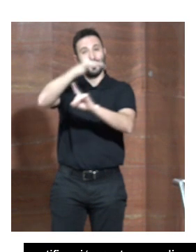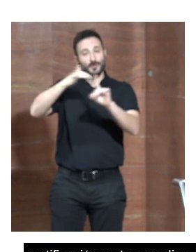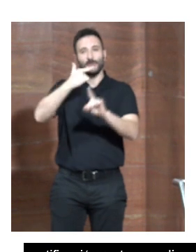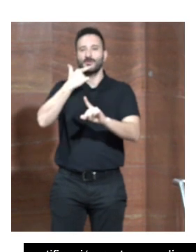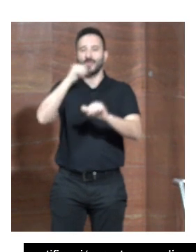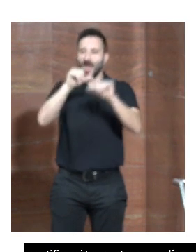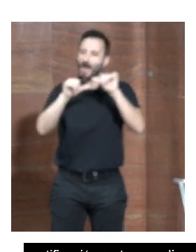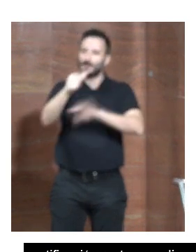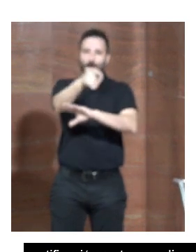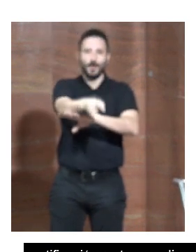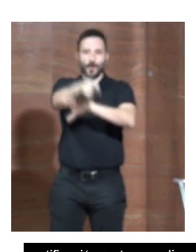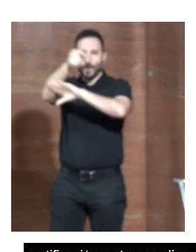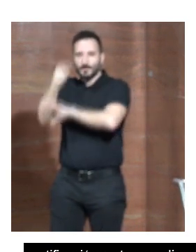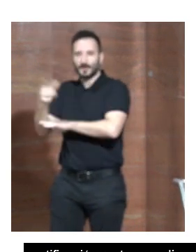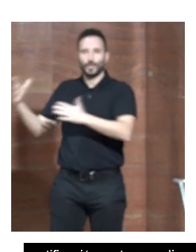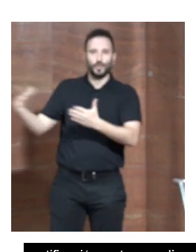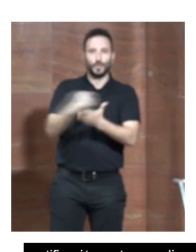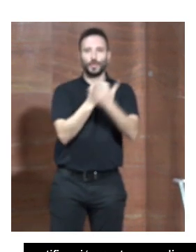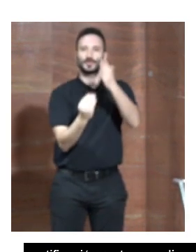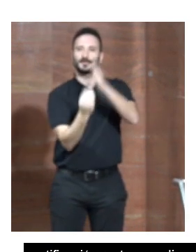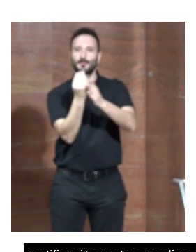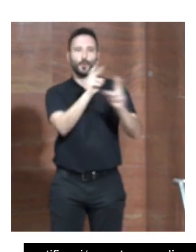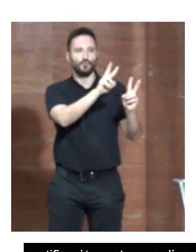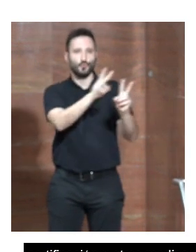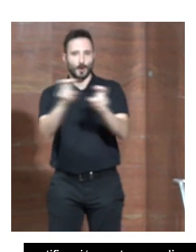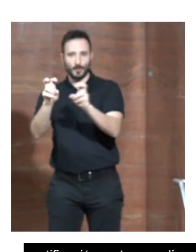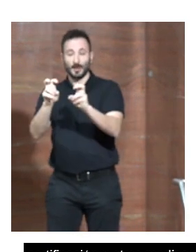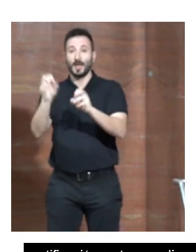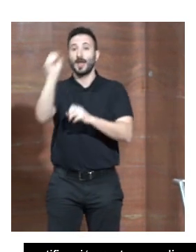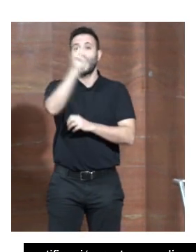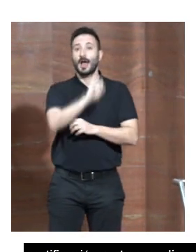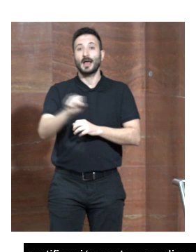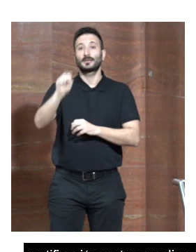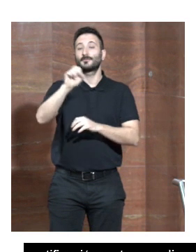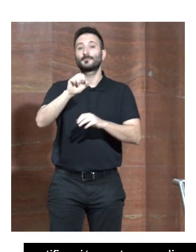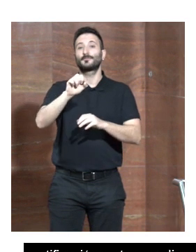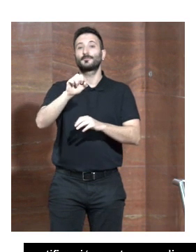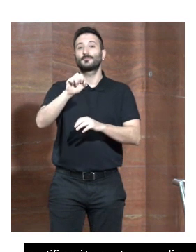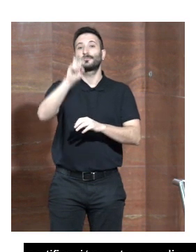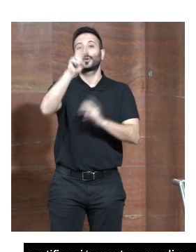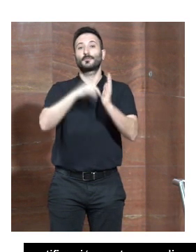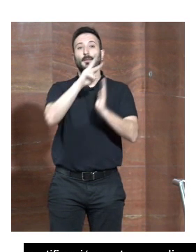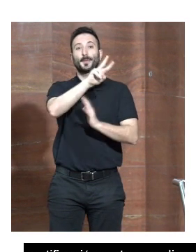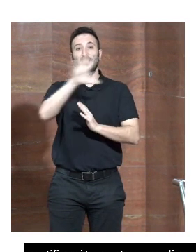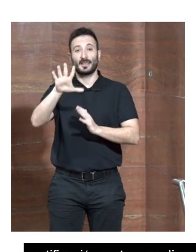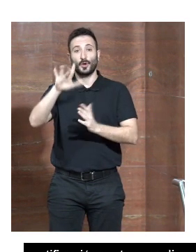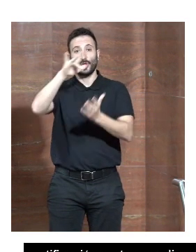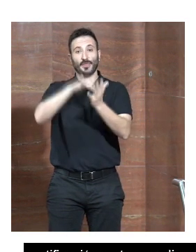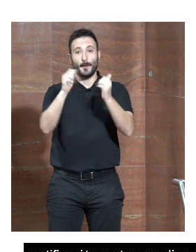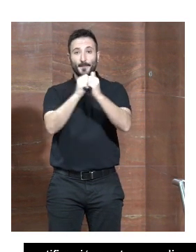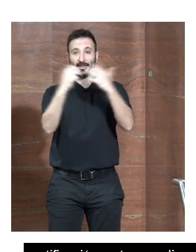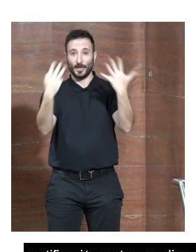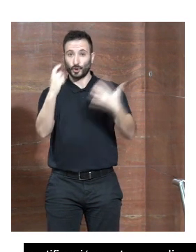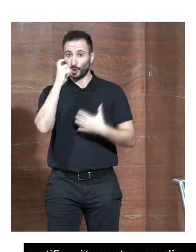ser obligatoria para todos los nuevos productos, servicios y entornos a partir del 28 de junio del 2025, quedan 3 años